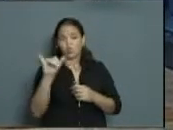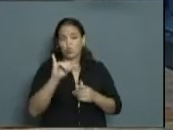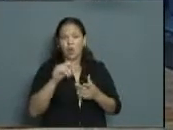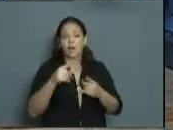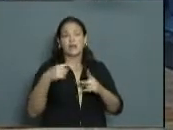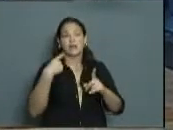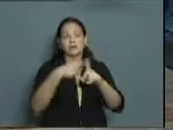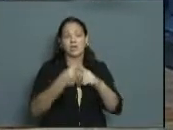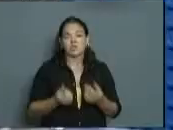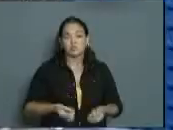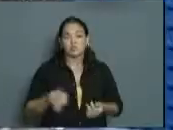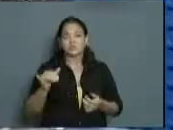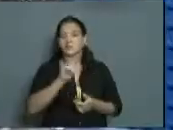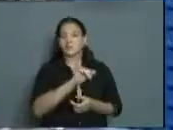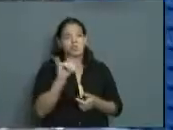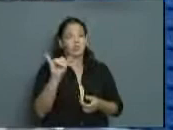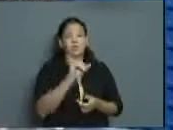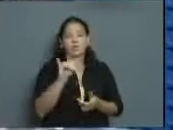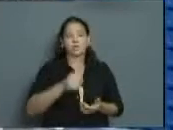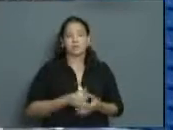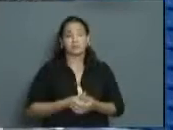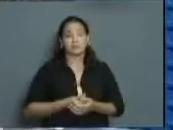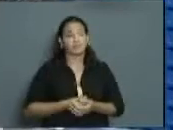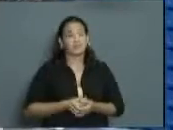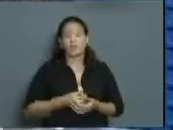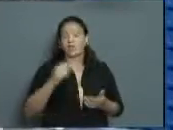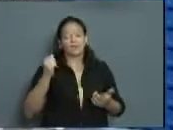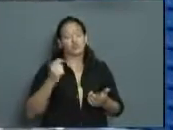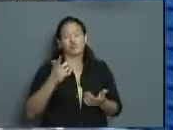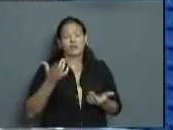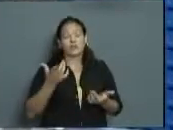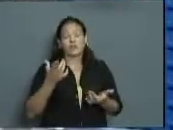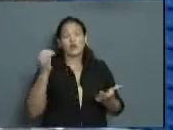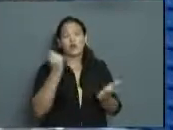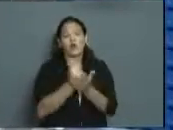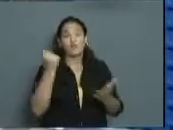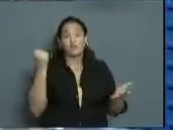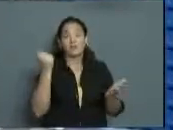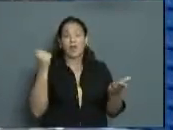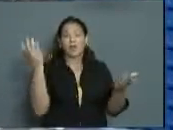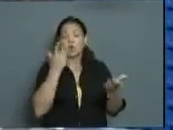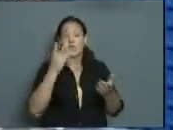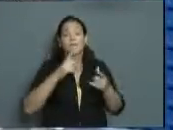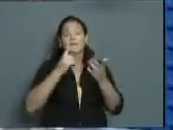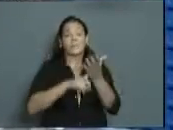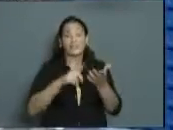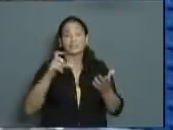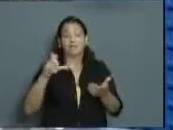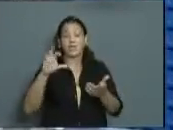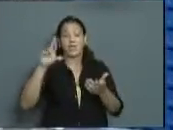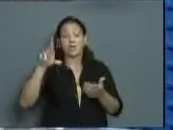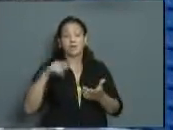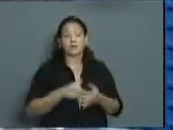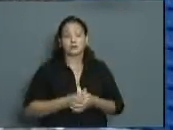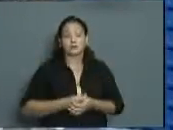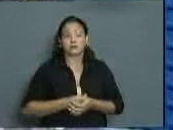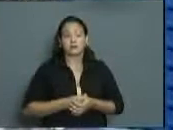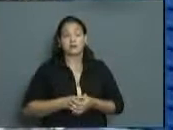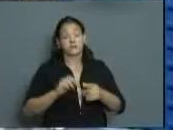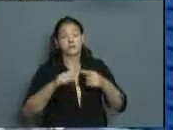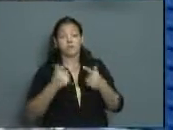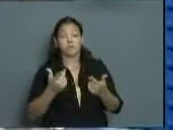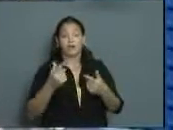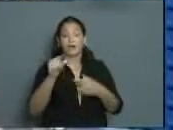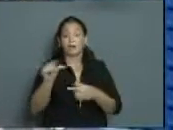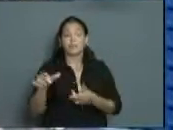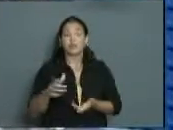al test rápido y al suma. Suma. Sigue siendo un test de antígeno. No es la prueba confirmatoria. La prueba confirmatoria es el PCR. Se le debe haber tomado PCR porque automáticamente